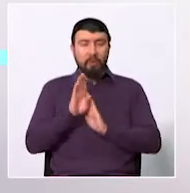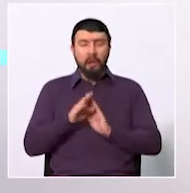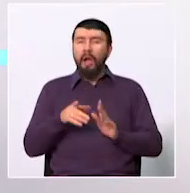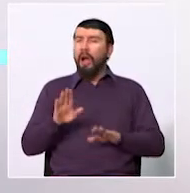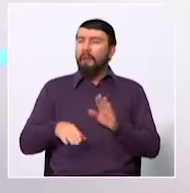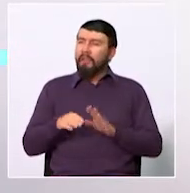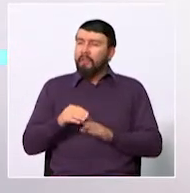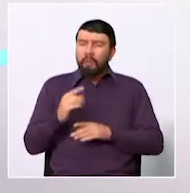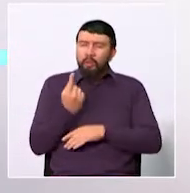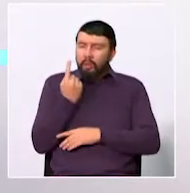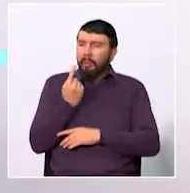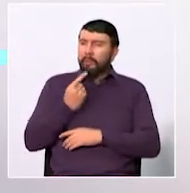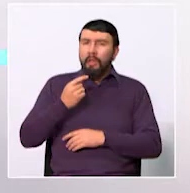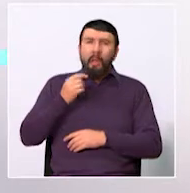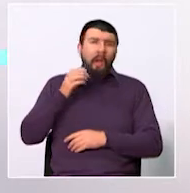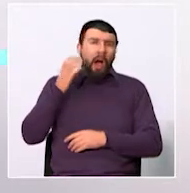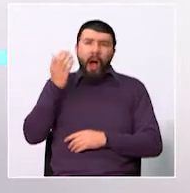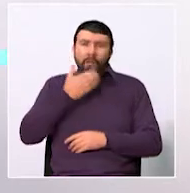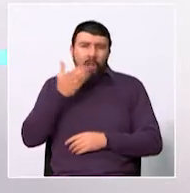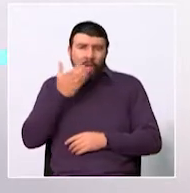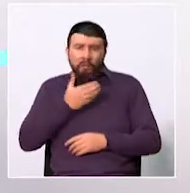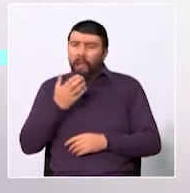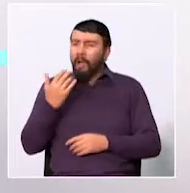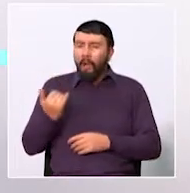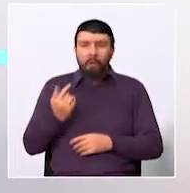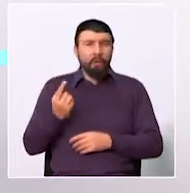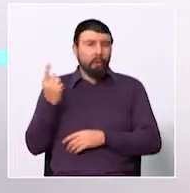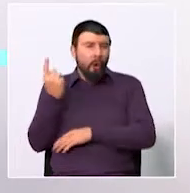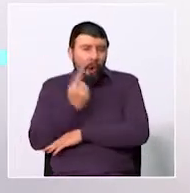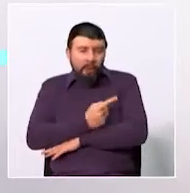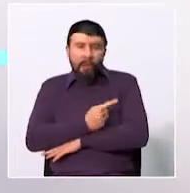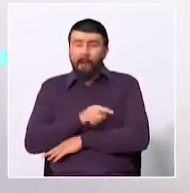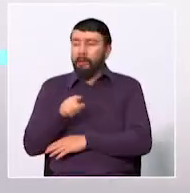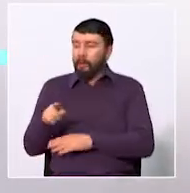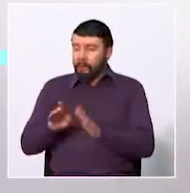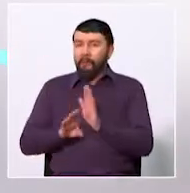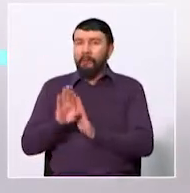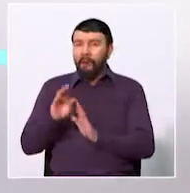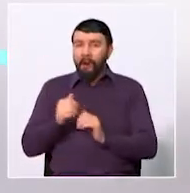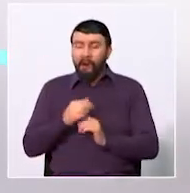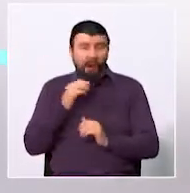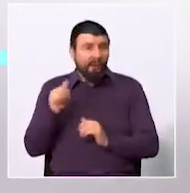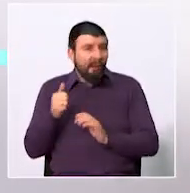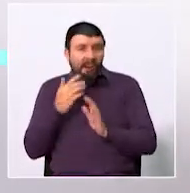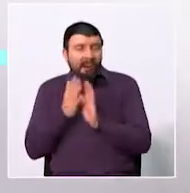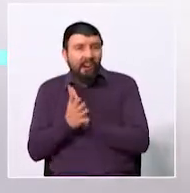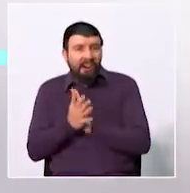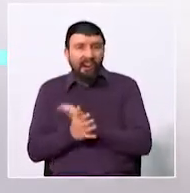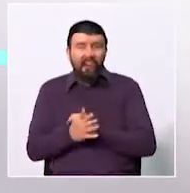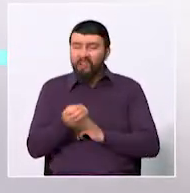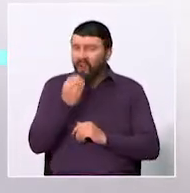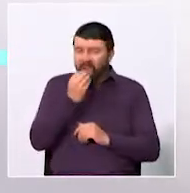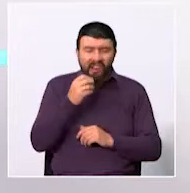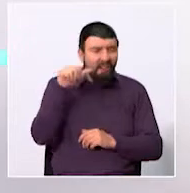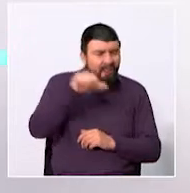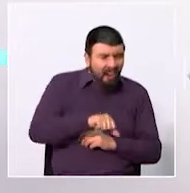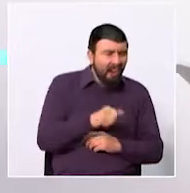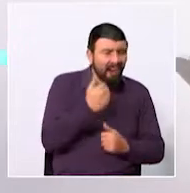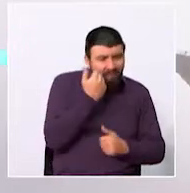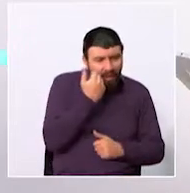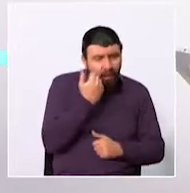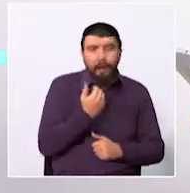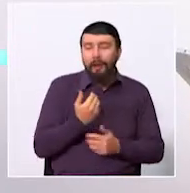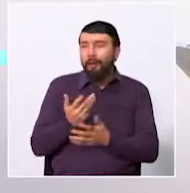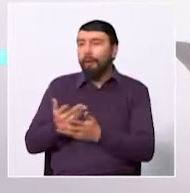frutas es algo el cuerpo habla el cuerpo responde como dice el adagio pues si la comida mala lo enferma pues la buena lo alivia